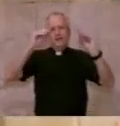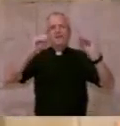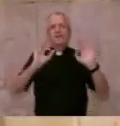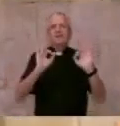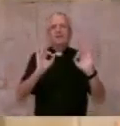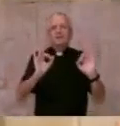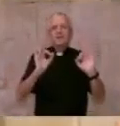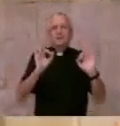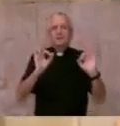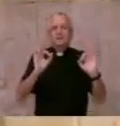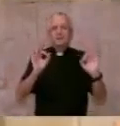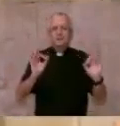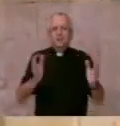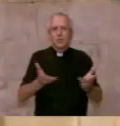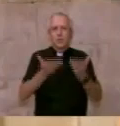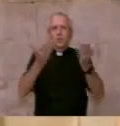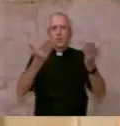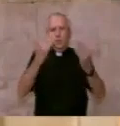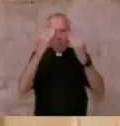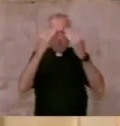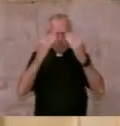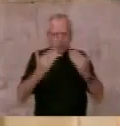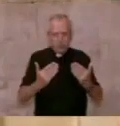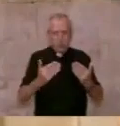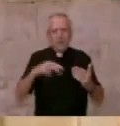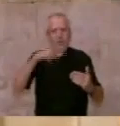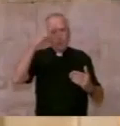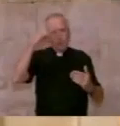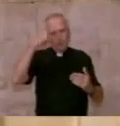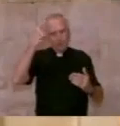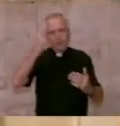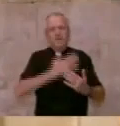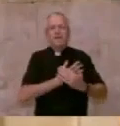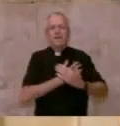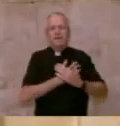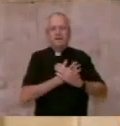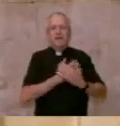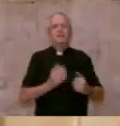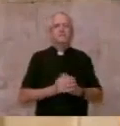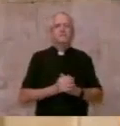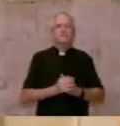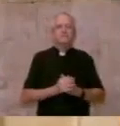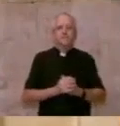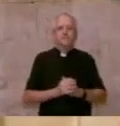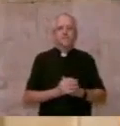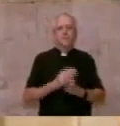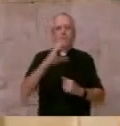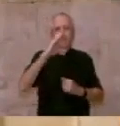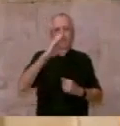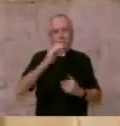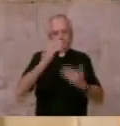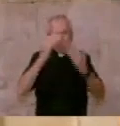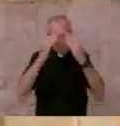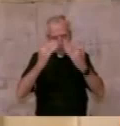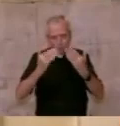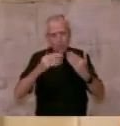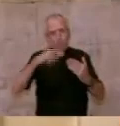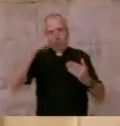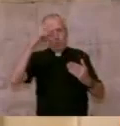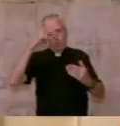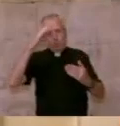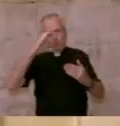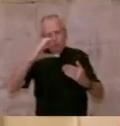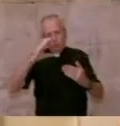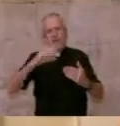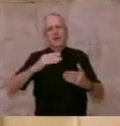todas las iglesias de la diócesis, para que se convierta en modelo de atención pastoral de las tres T's, culto,